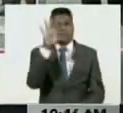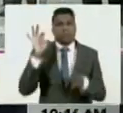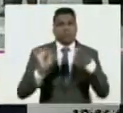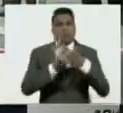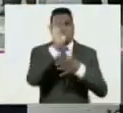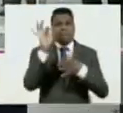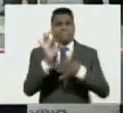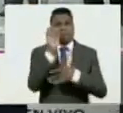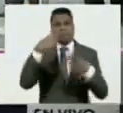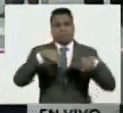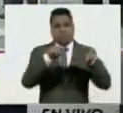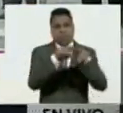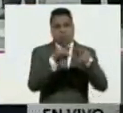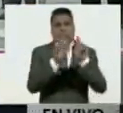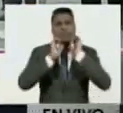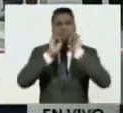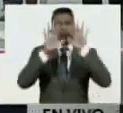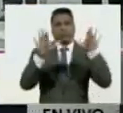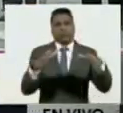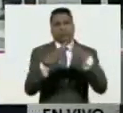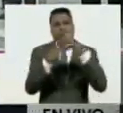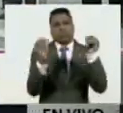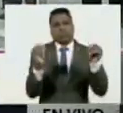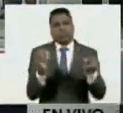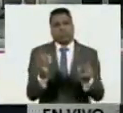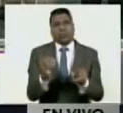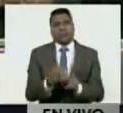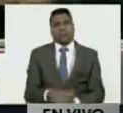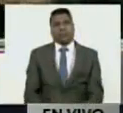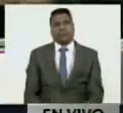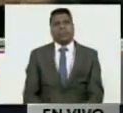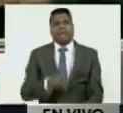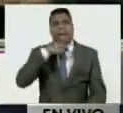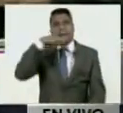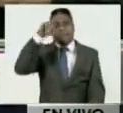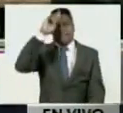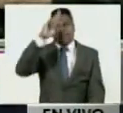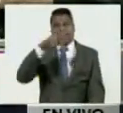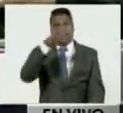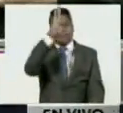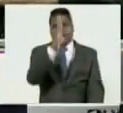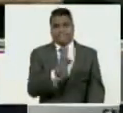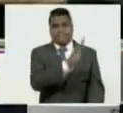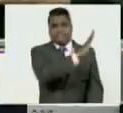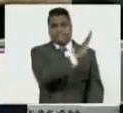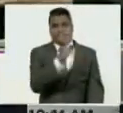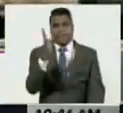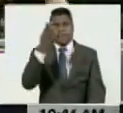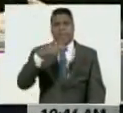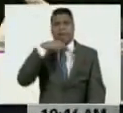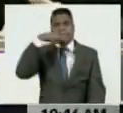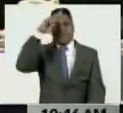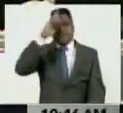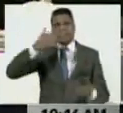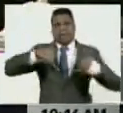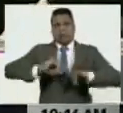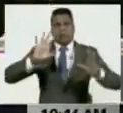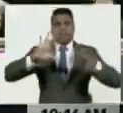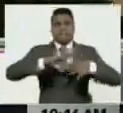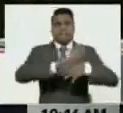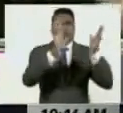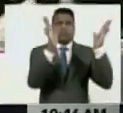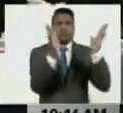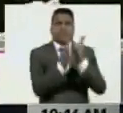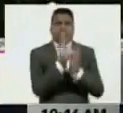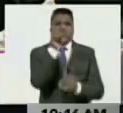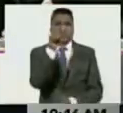Y que la bendición de Dios Todopoderoso, Padre, Hijo y Espíritu Santo, desciendan sobre ustedes, sus familias